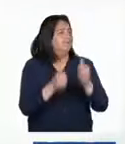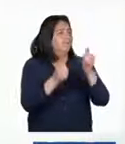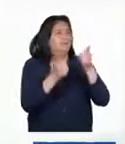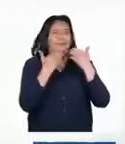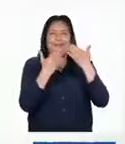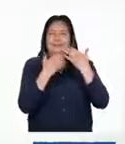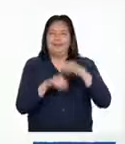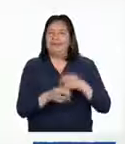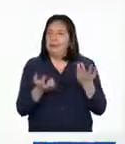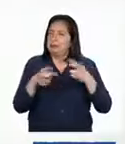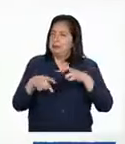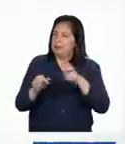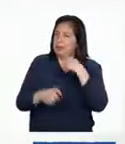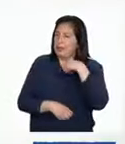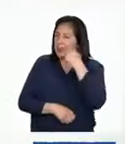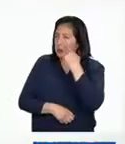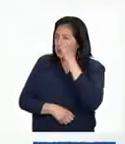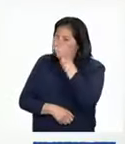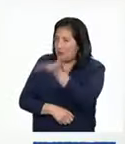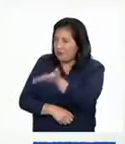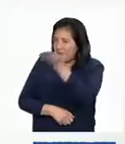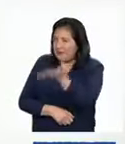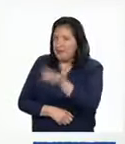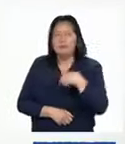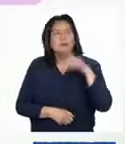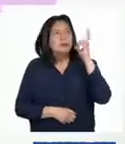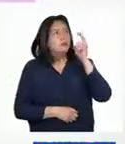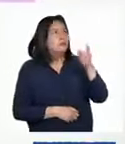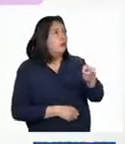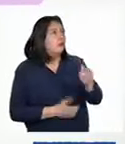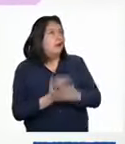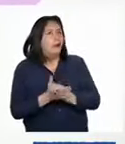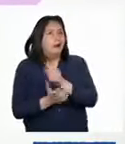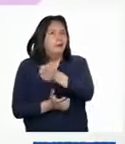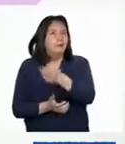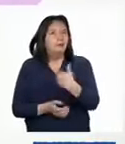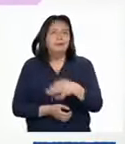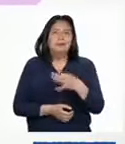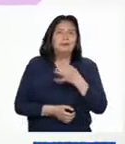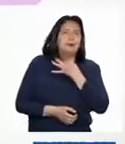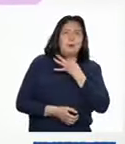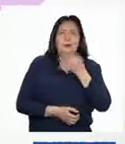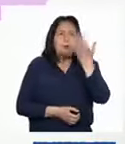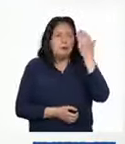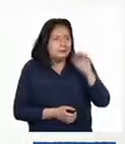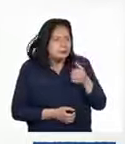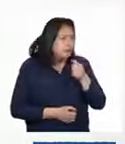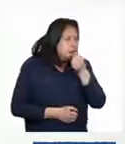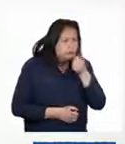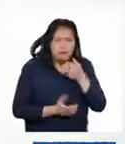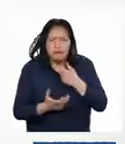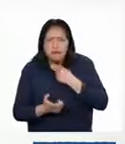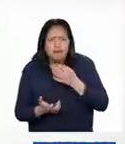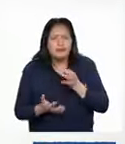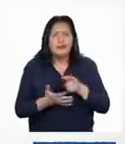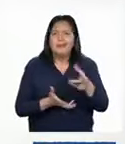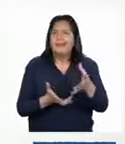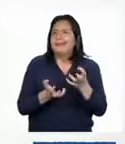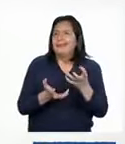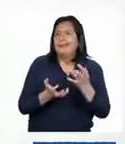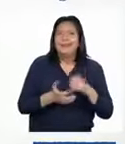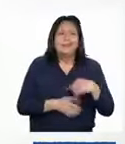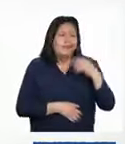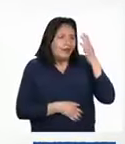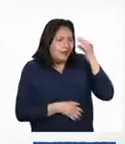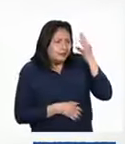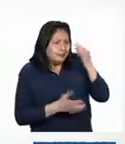Muchas gracias por permitirnos conocerte. Como hemos escuchado, nuestra amiga siempre era curiosa y observadora. Ella quería